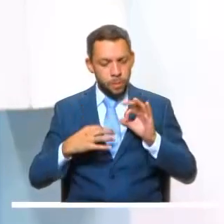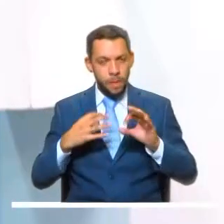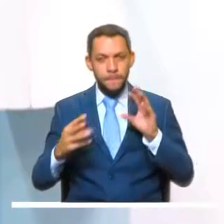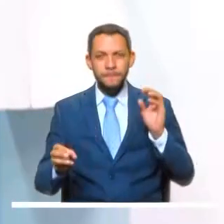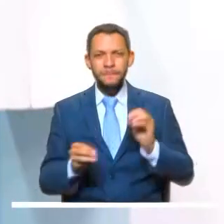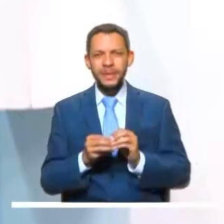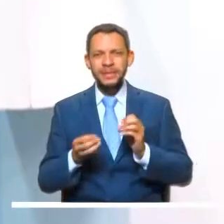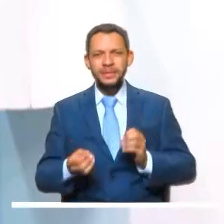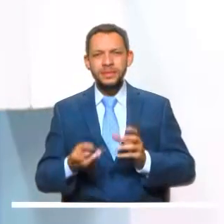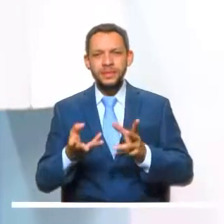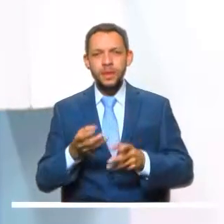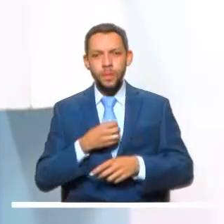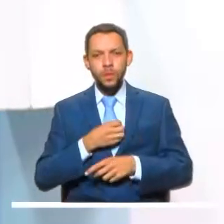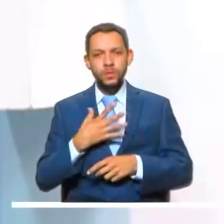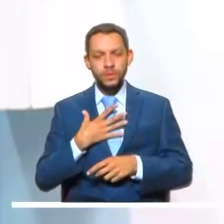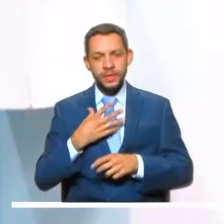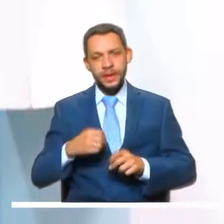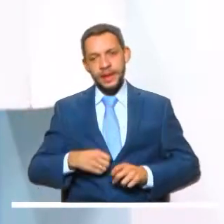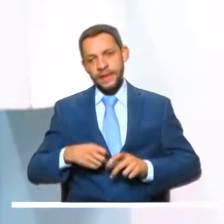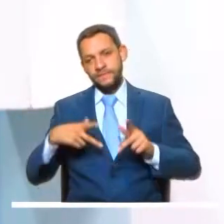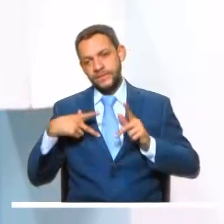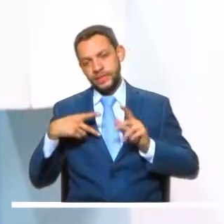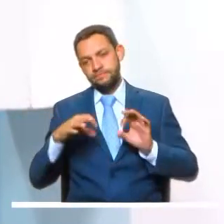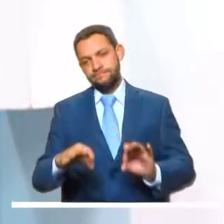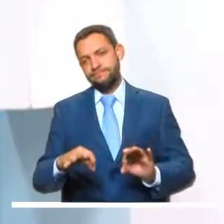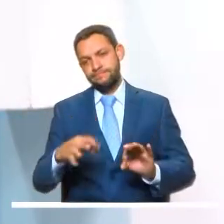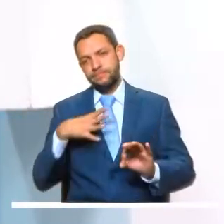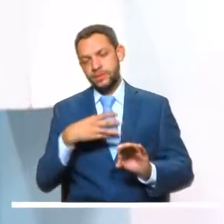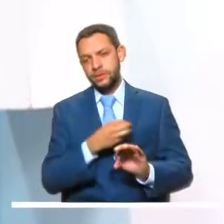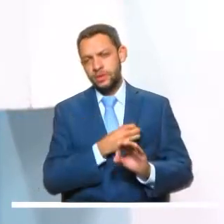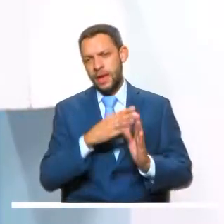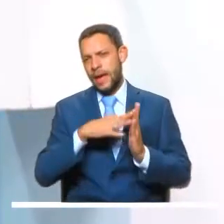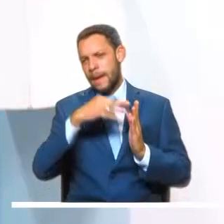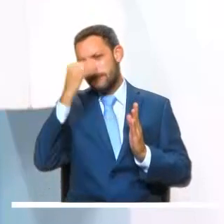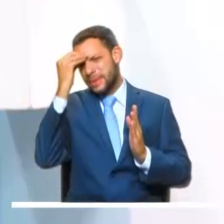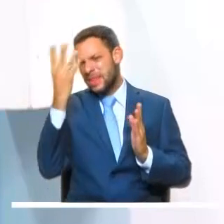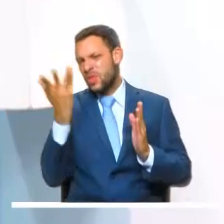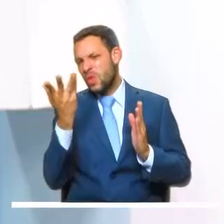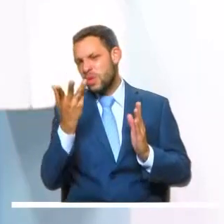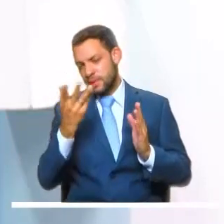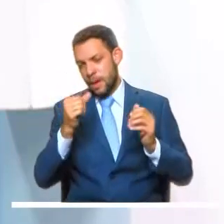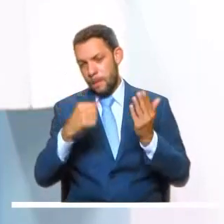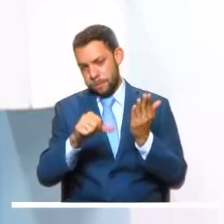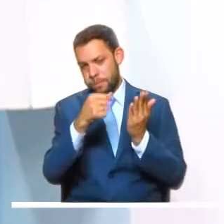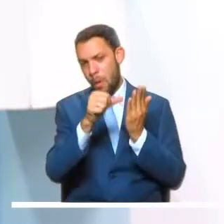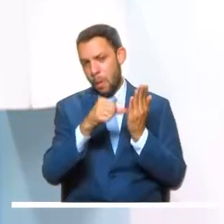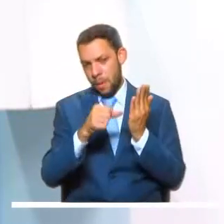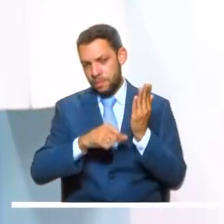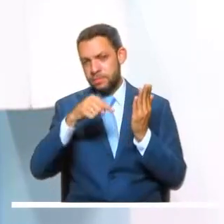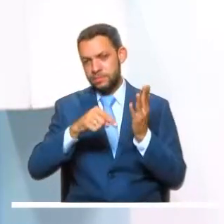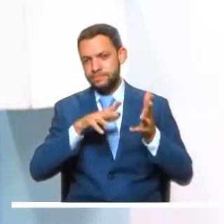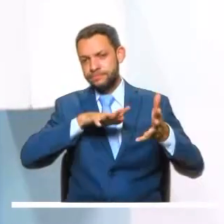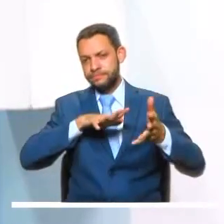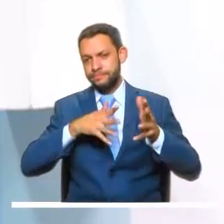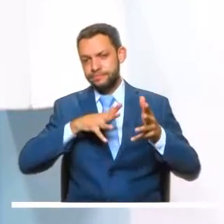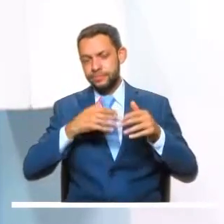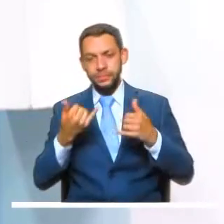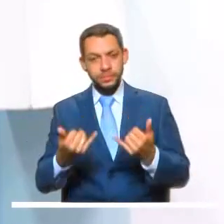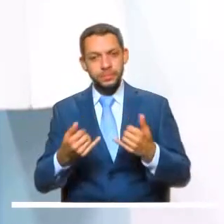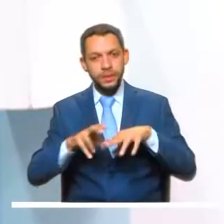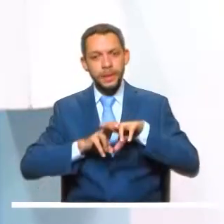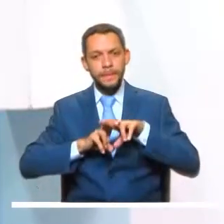posibilidades de calidad de vida y todo eso lo aprendemos aquí en conexión vital y estamos en directo hoy desde manizales